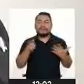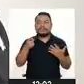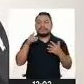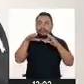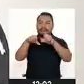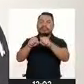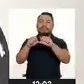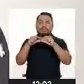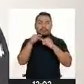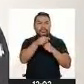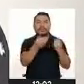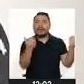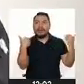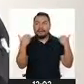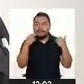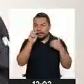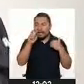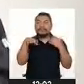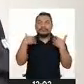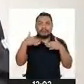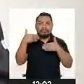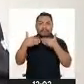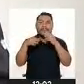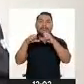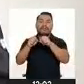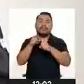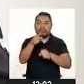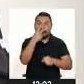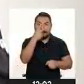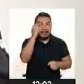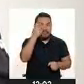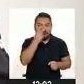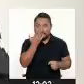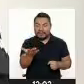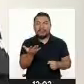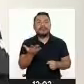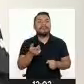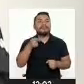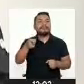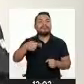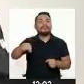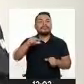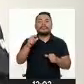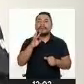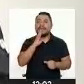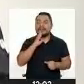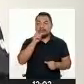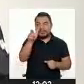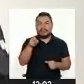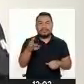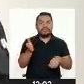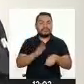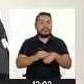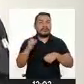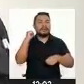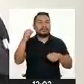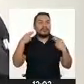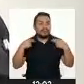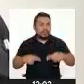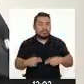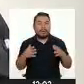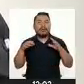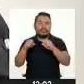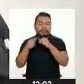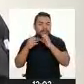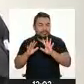intervención, han podido escuchar, han podido verificar lo que indica esta persona en irrestricto respeto a los derechos humanos, y estamos